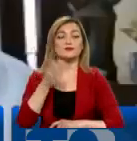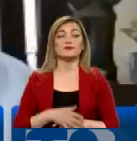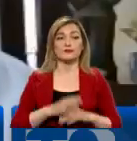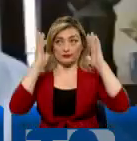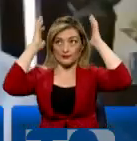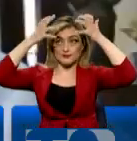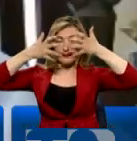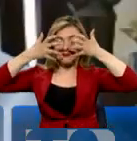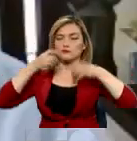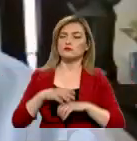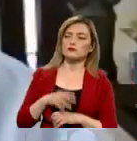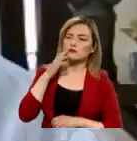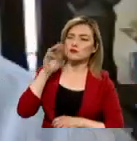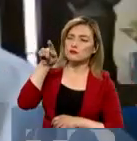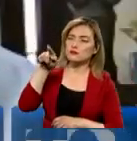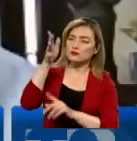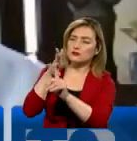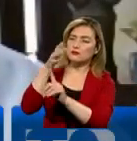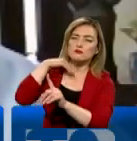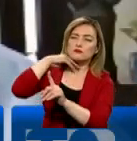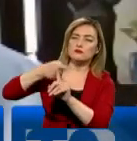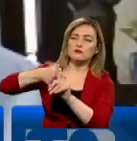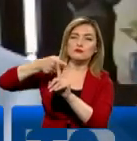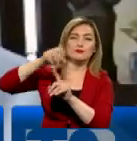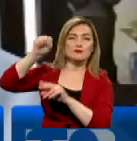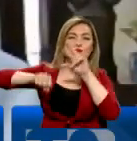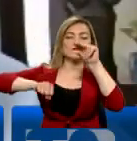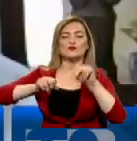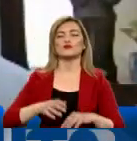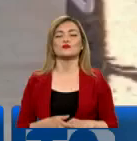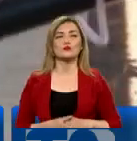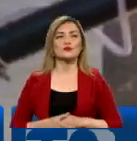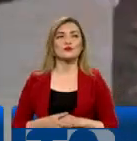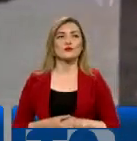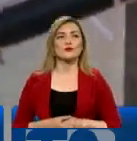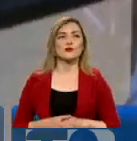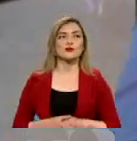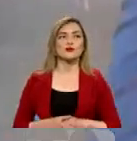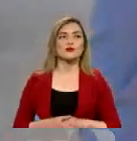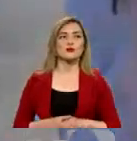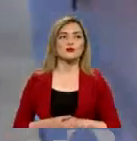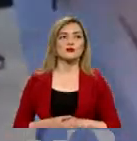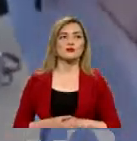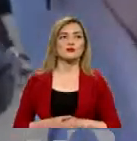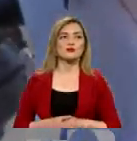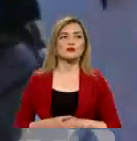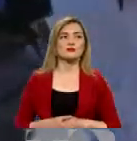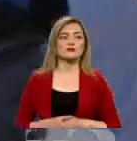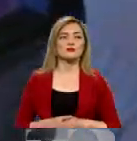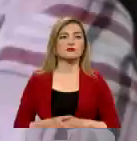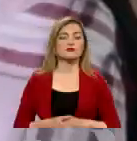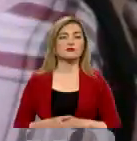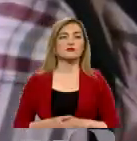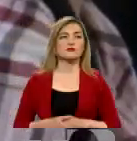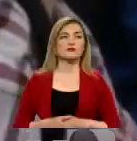pueden detectar temperatura corporal rápidamente a medida que la gente va pasando. Así Galápagos apunta a una reactivación